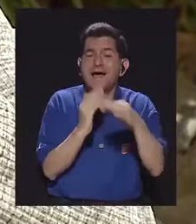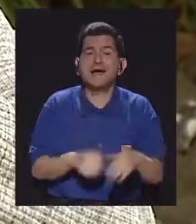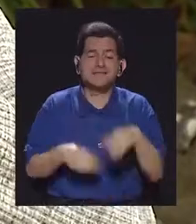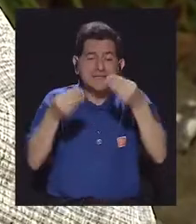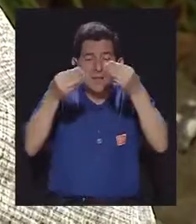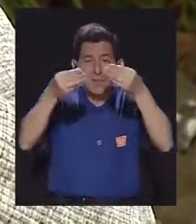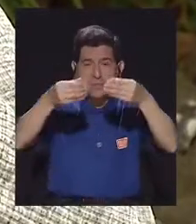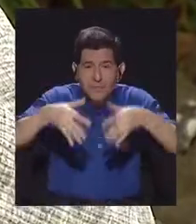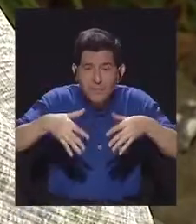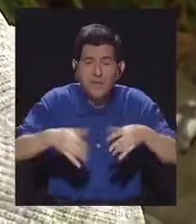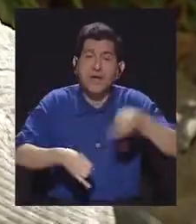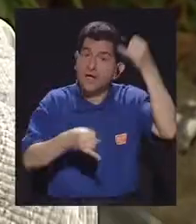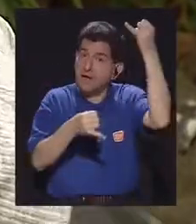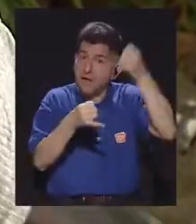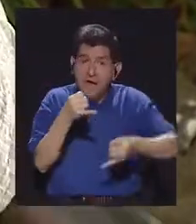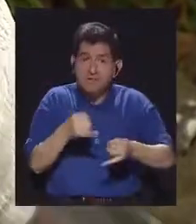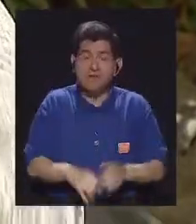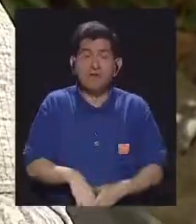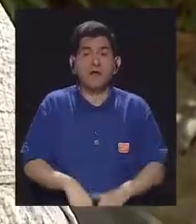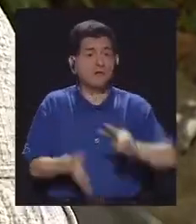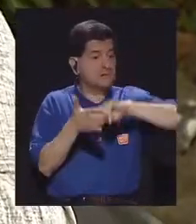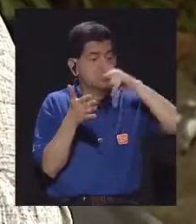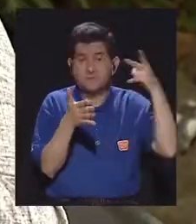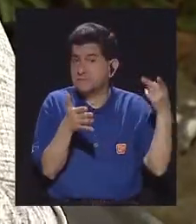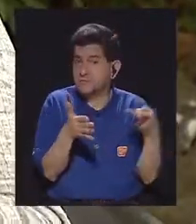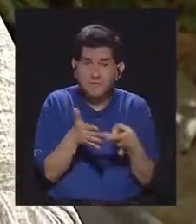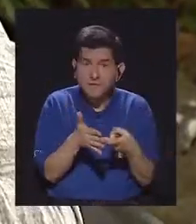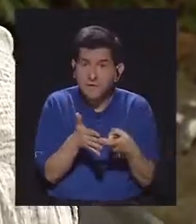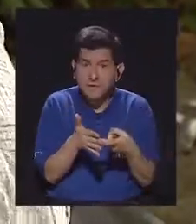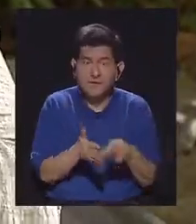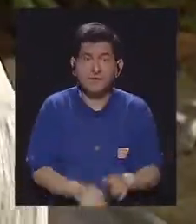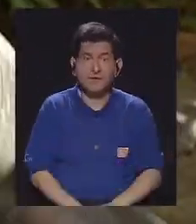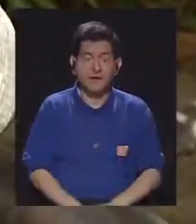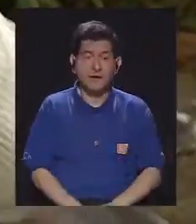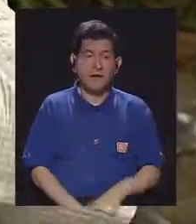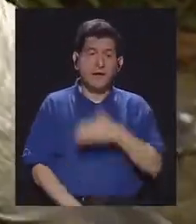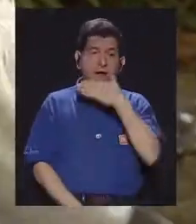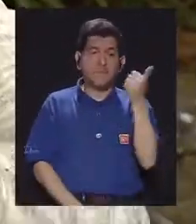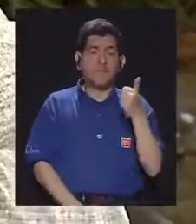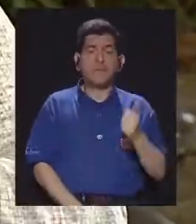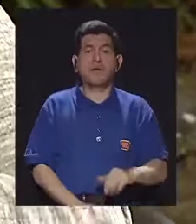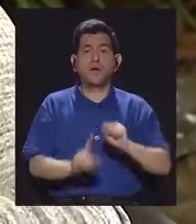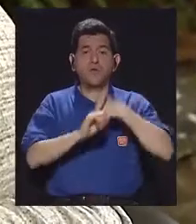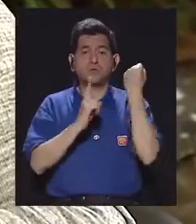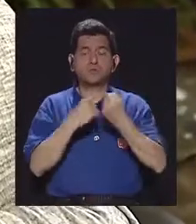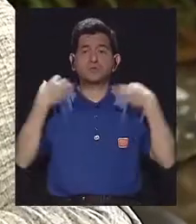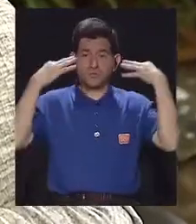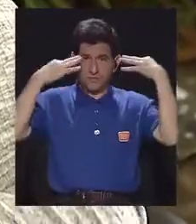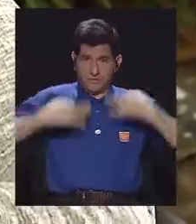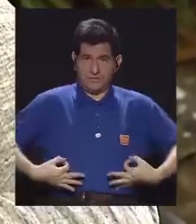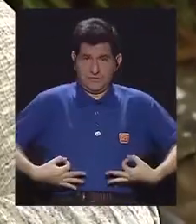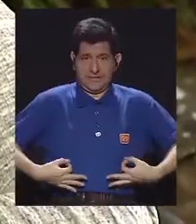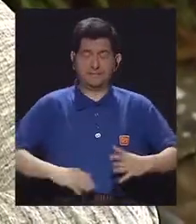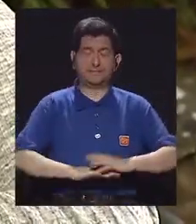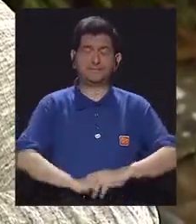vamos quemando y que al final de cuentas se traduce en un mejor físico.